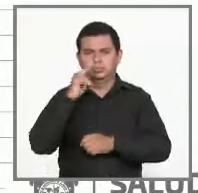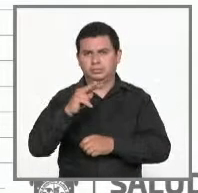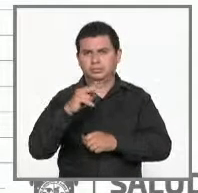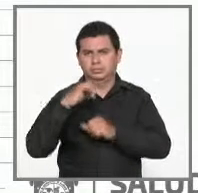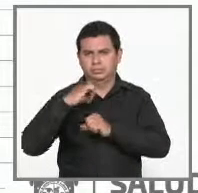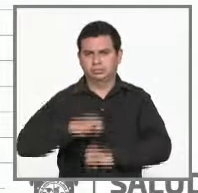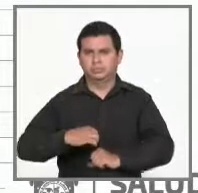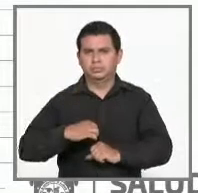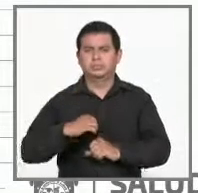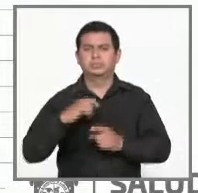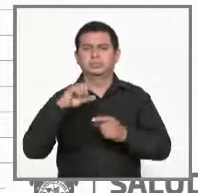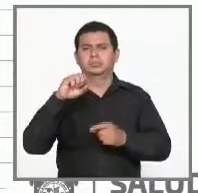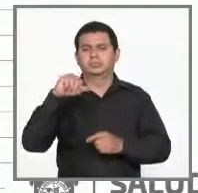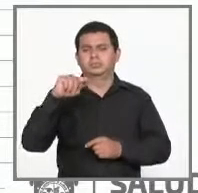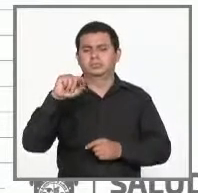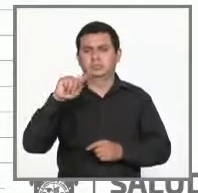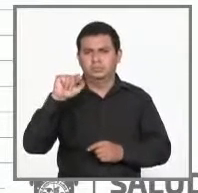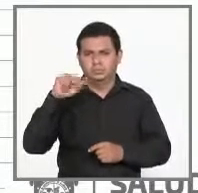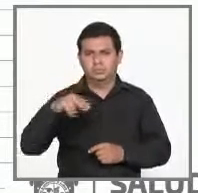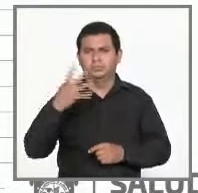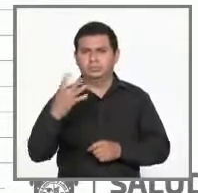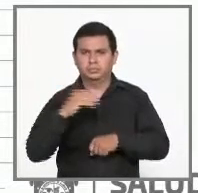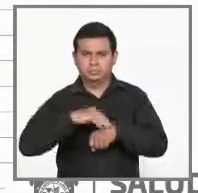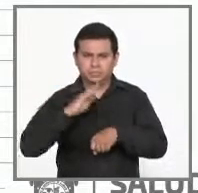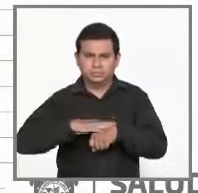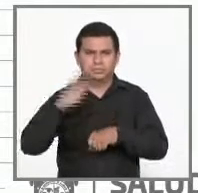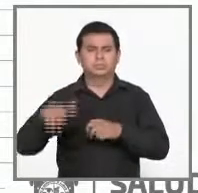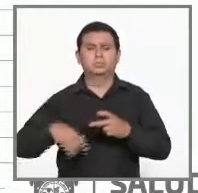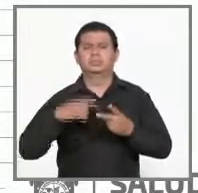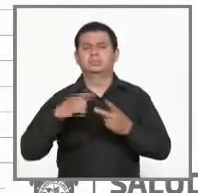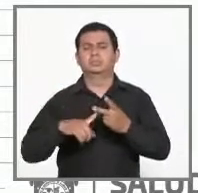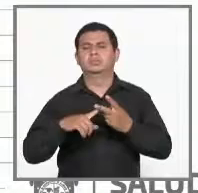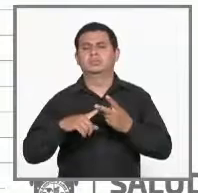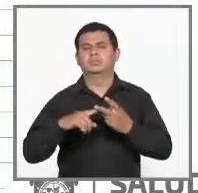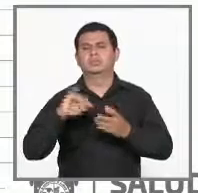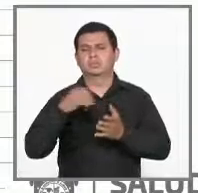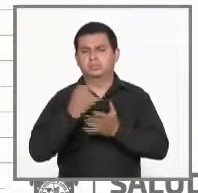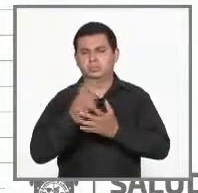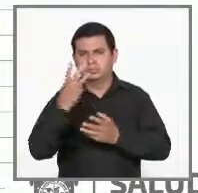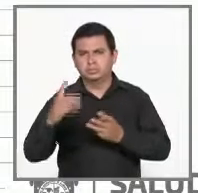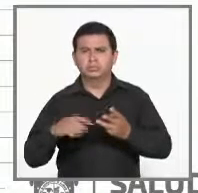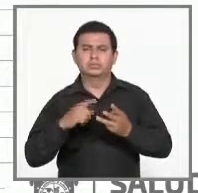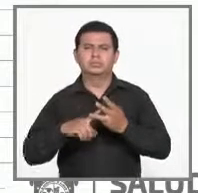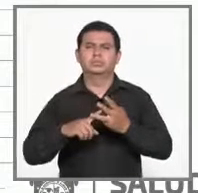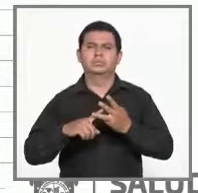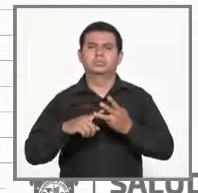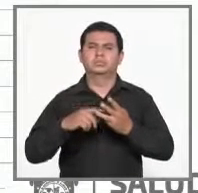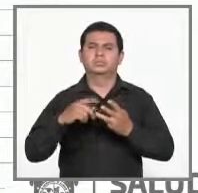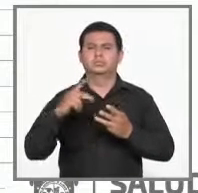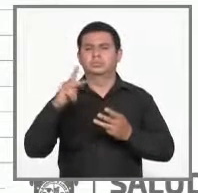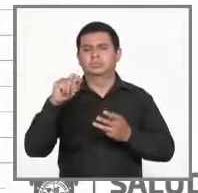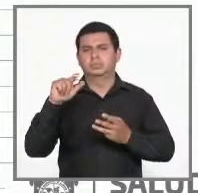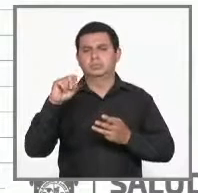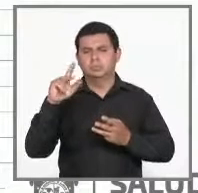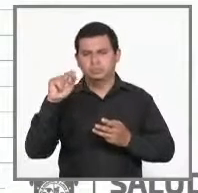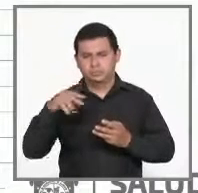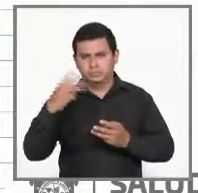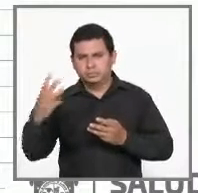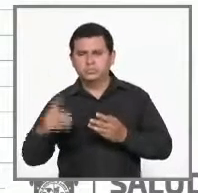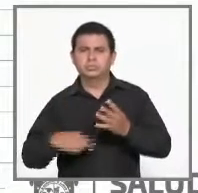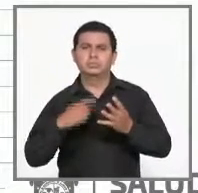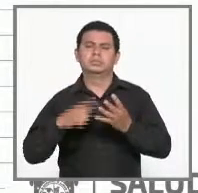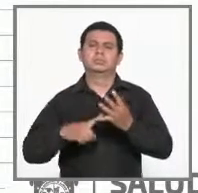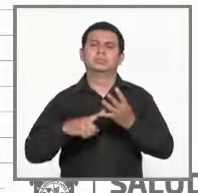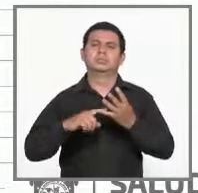santiago matatlán con cuatro casos nuevos como lo comentamos salina que ustedes san juan bautista tuxtepec 3 la lista act y carrera